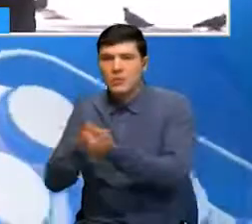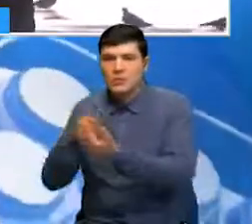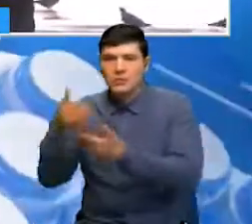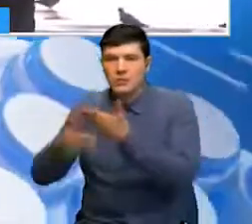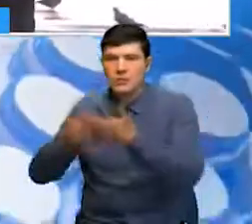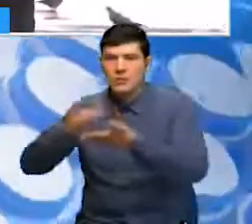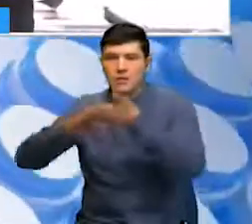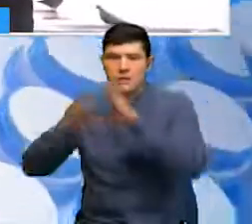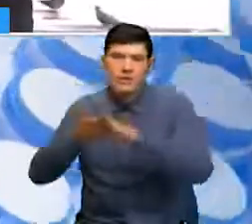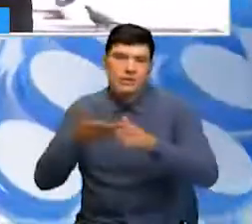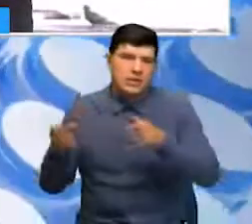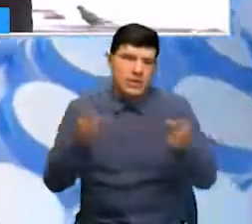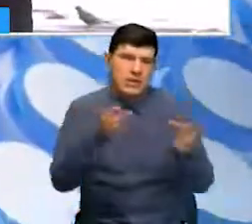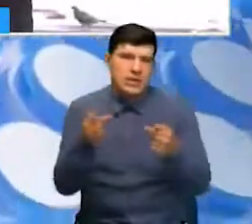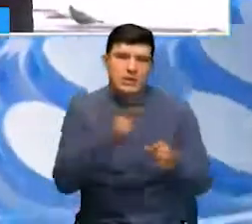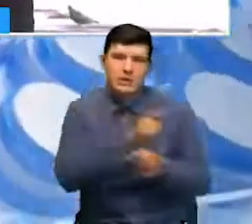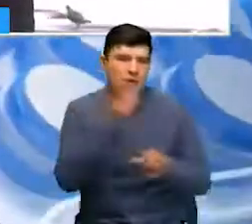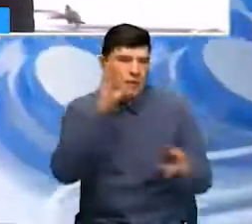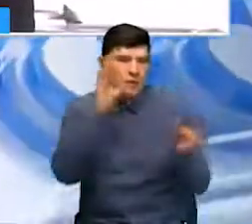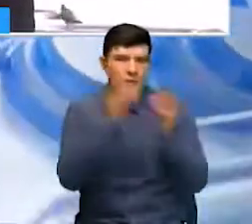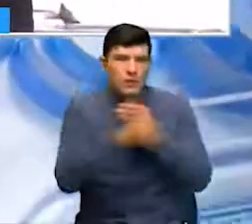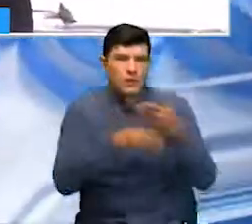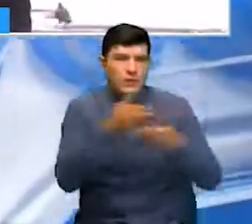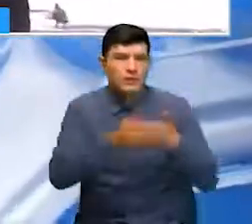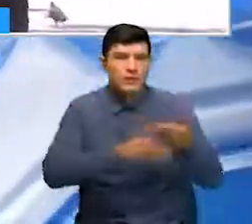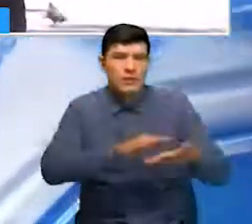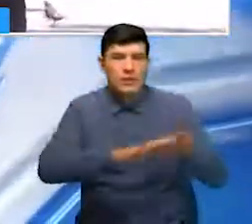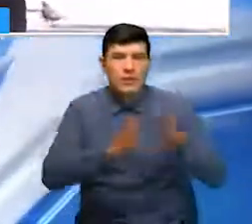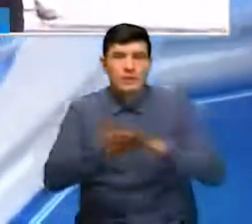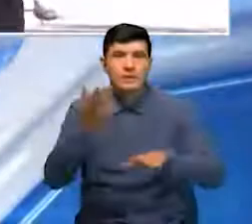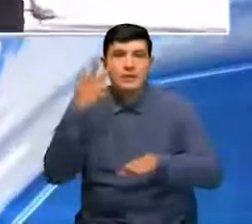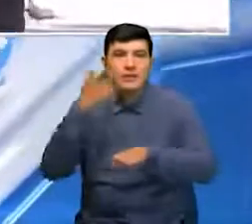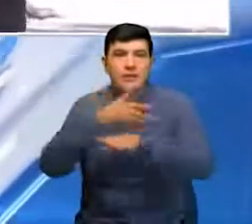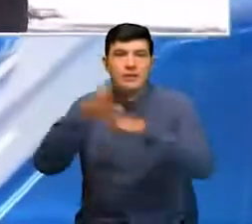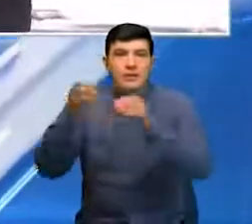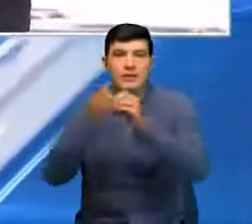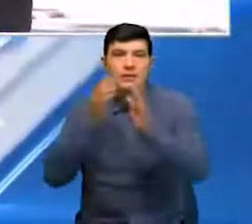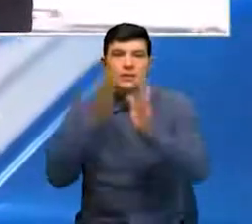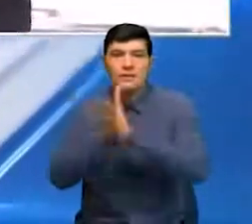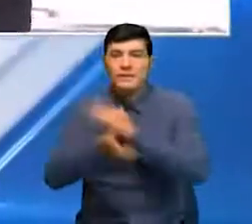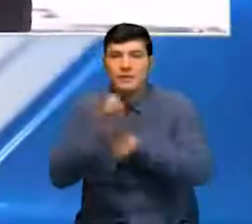de paz y quienes no compañeras hasta aquí esta información sigan ustedes con más oriente noticias muy buenas tardes